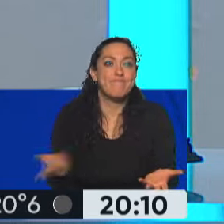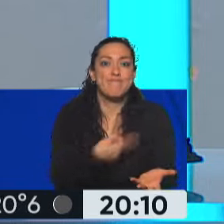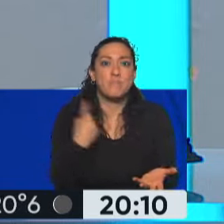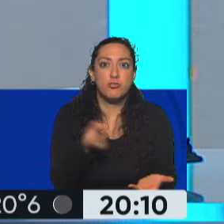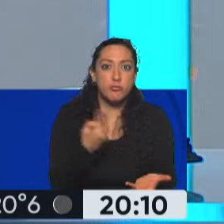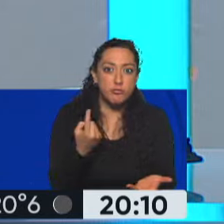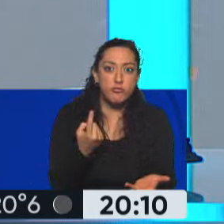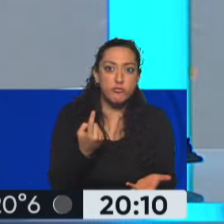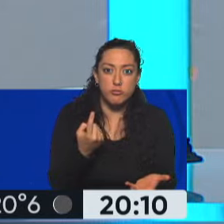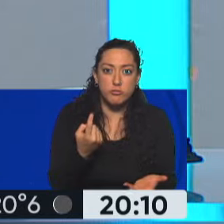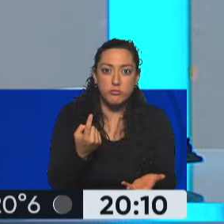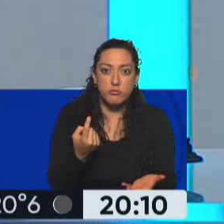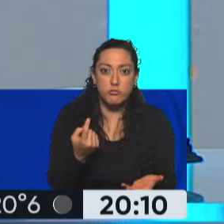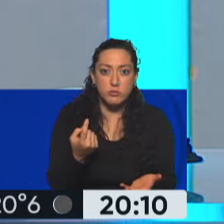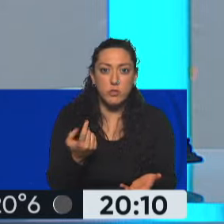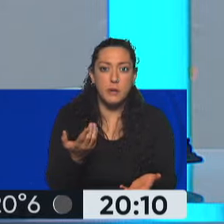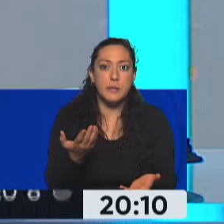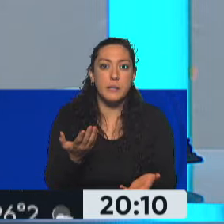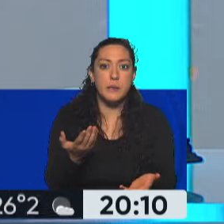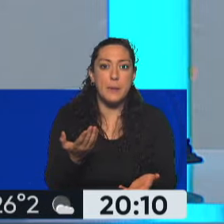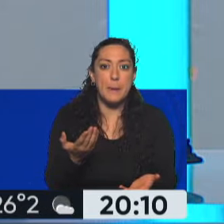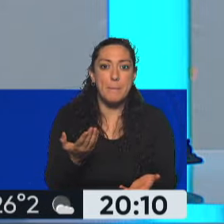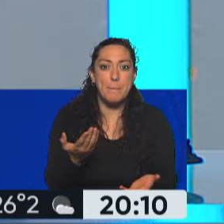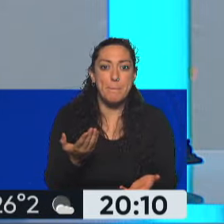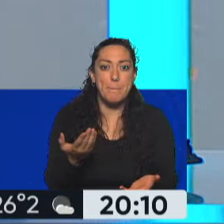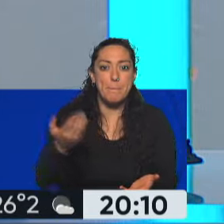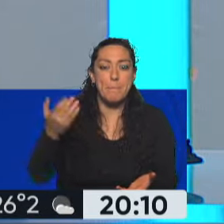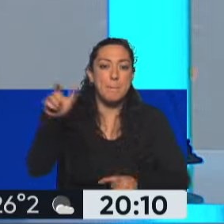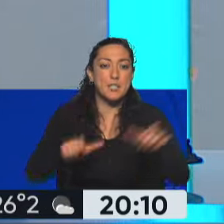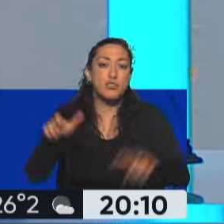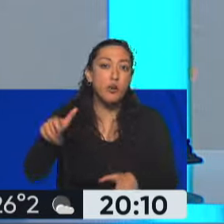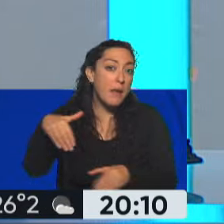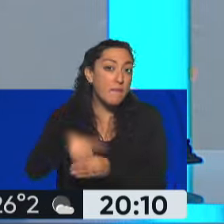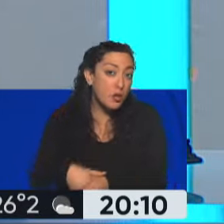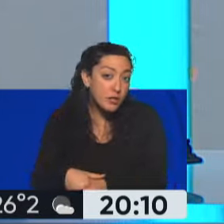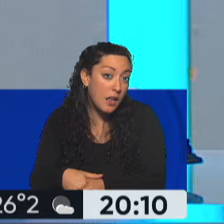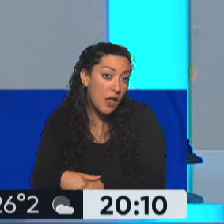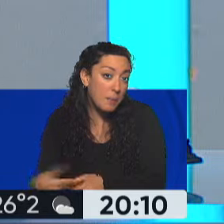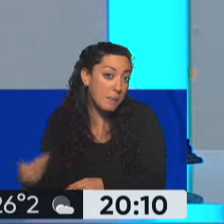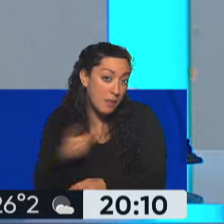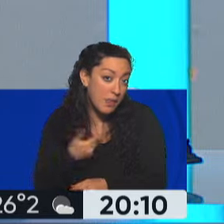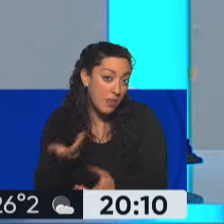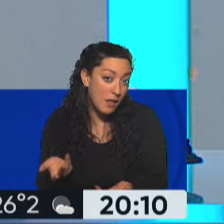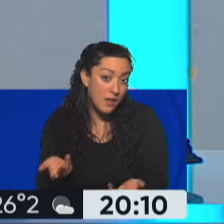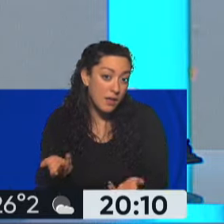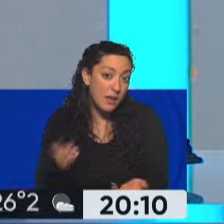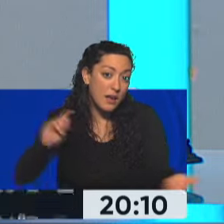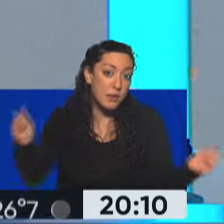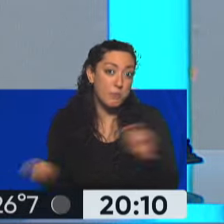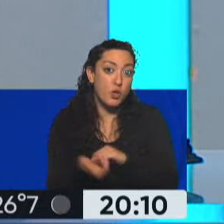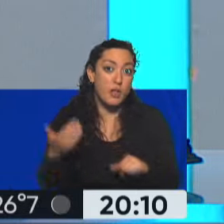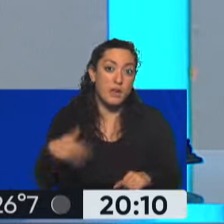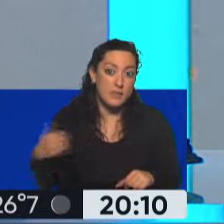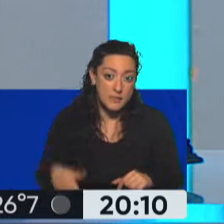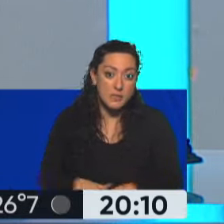eh lo que nos está pidiendo lo que el voto popular también solicitó en en este cambio de Argentina no